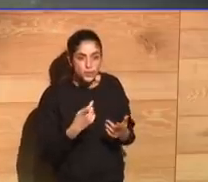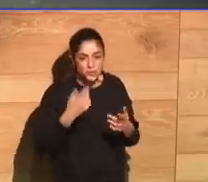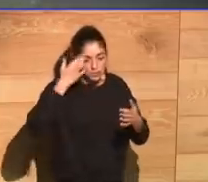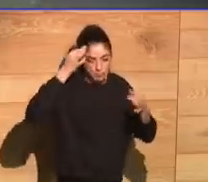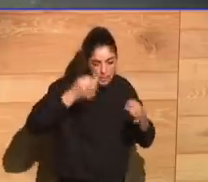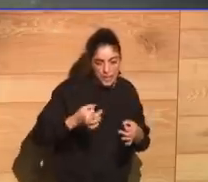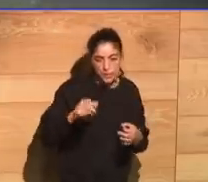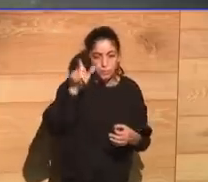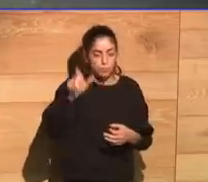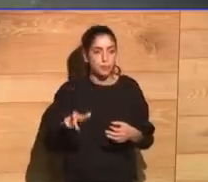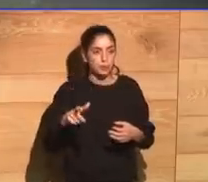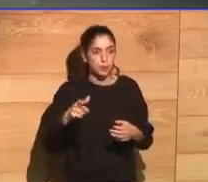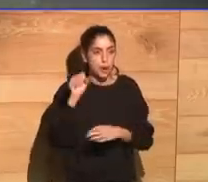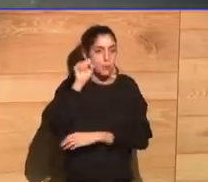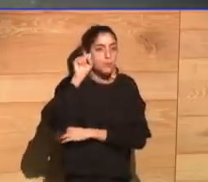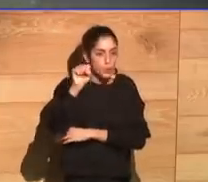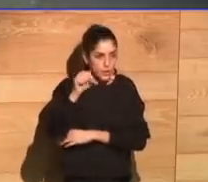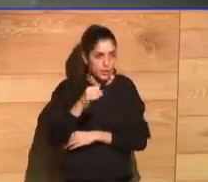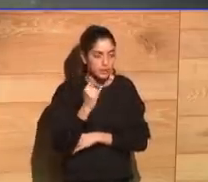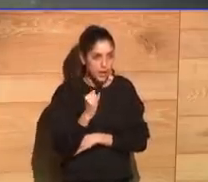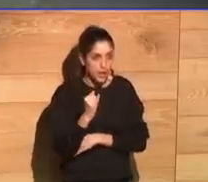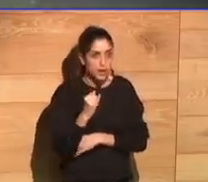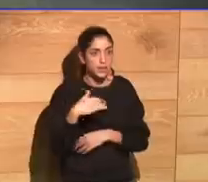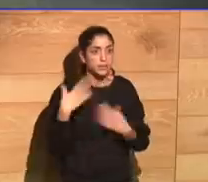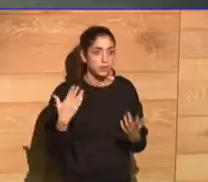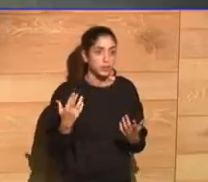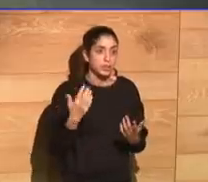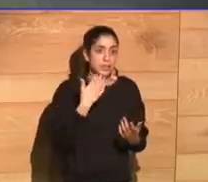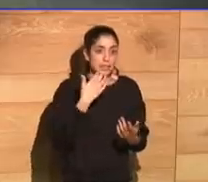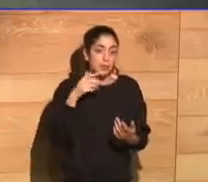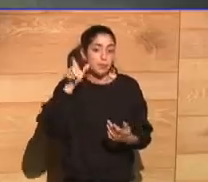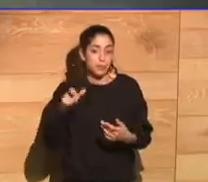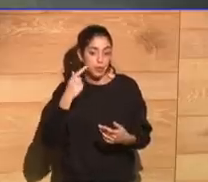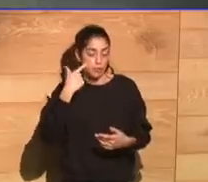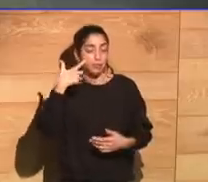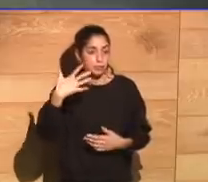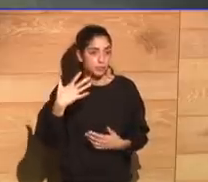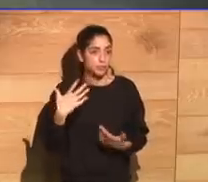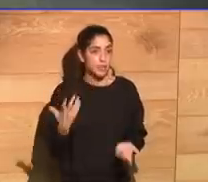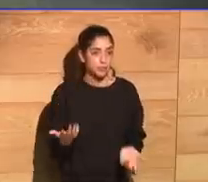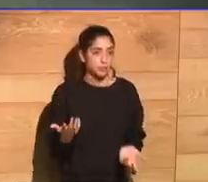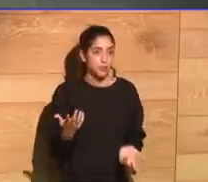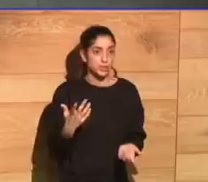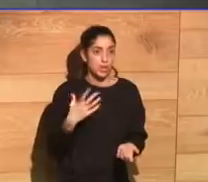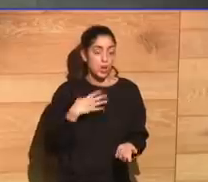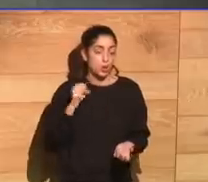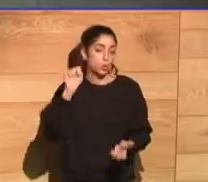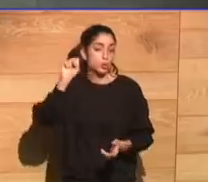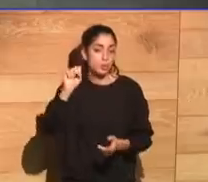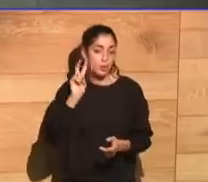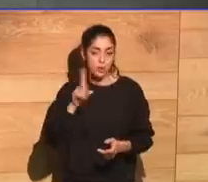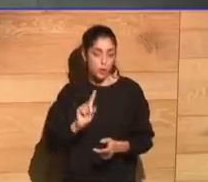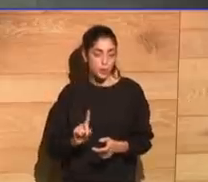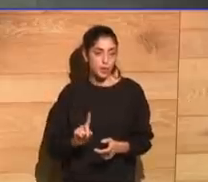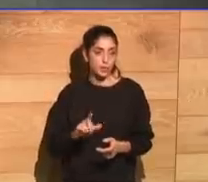con superpoderes si encima es un rostro conocido, si es Robert Redford, pues van a estar viendo a Robert Redford, no van a ver a Superman, ¿no? Es que además es tan guapo Robert